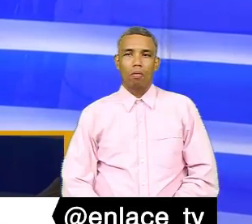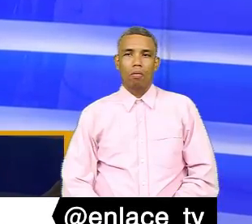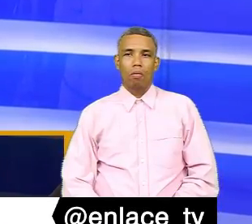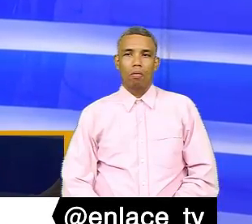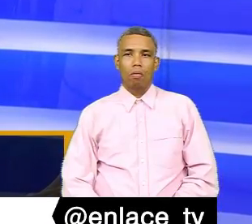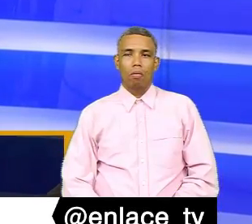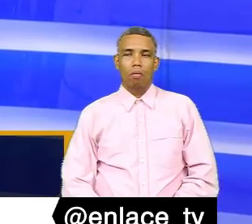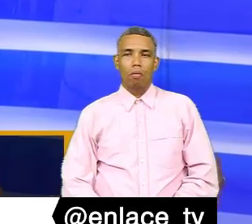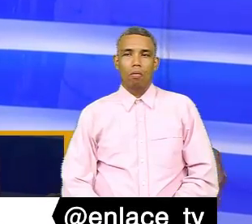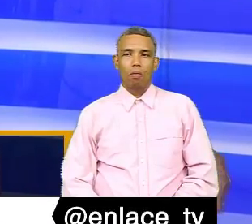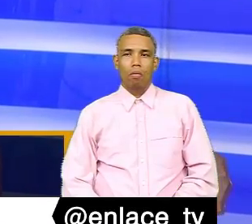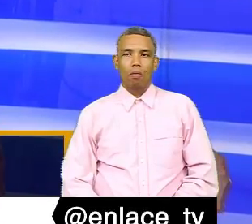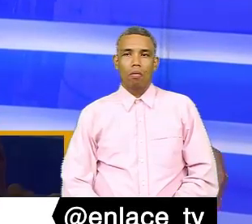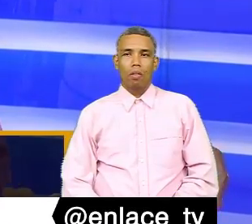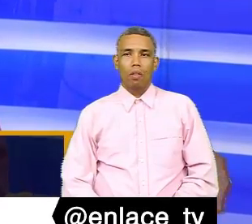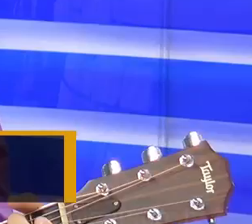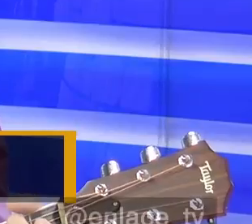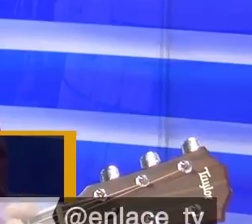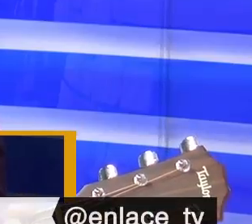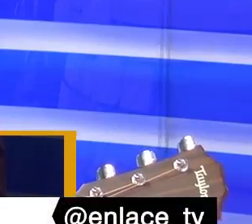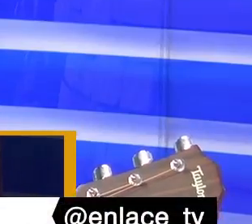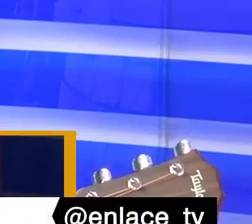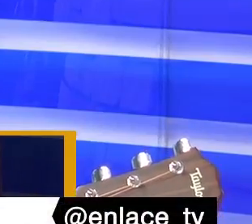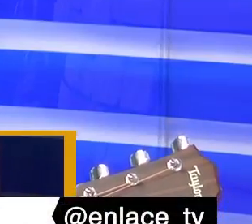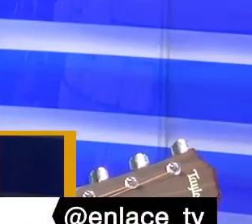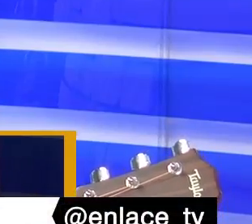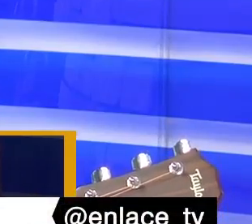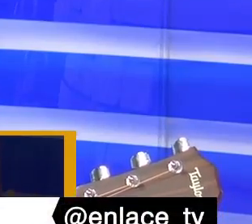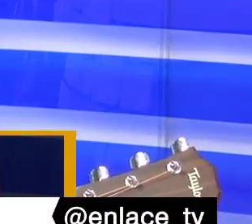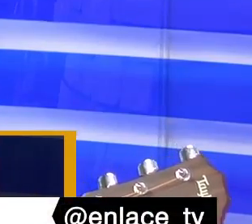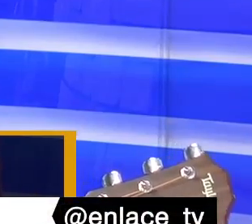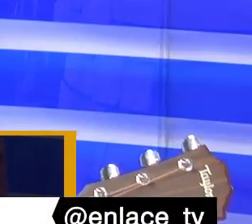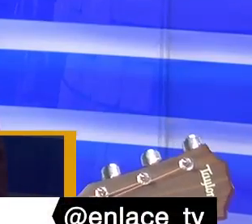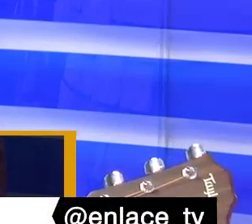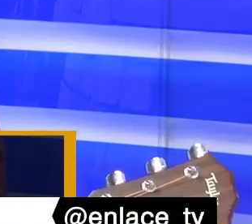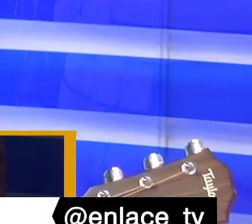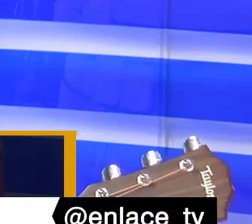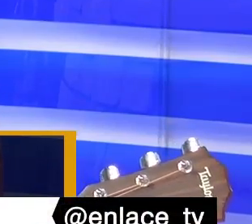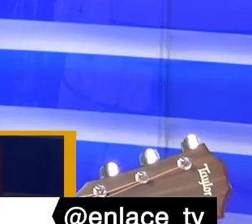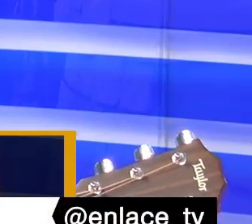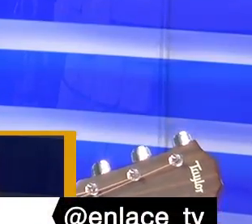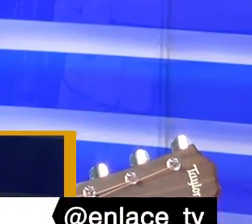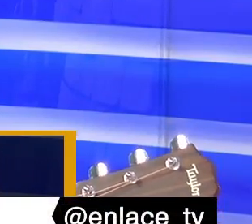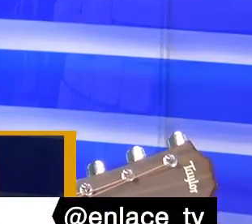mí. Cada palabra que escribo es lo que quiero contigo.